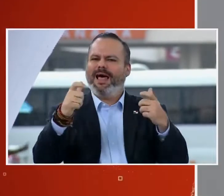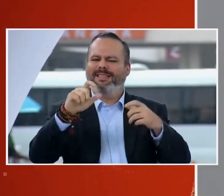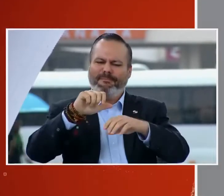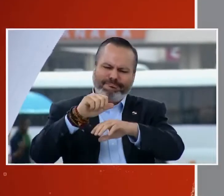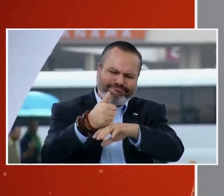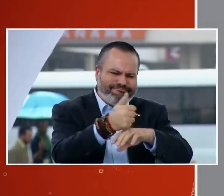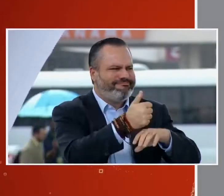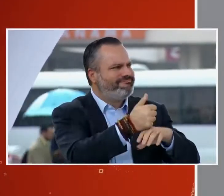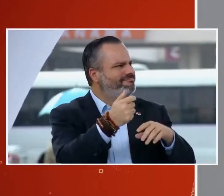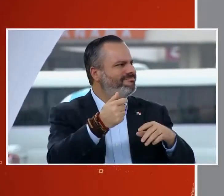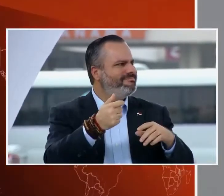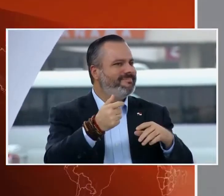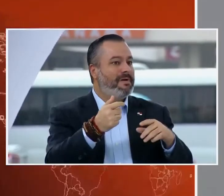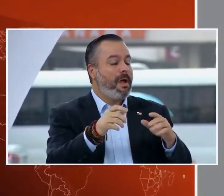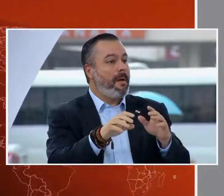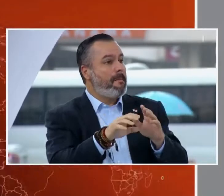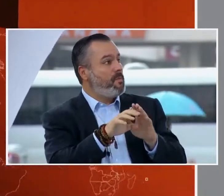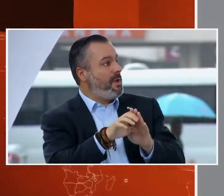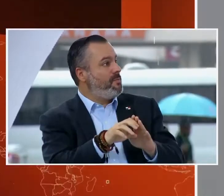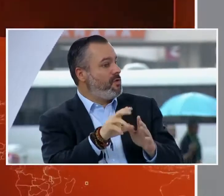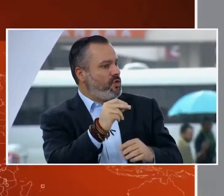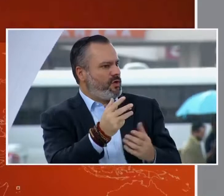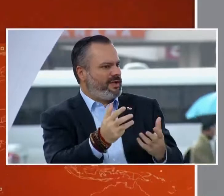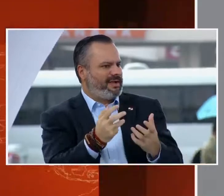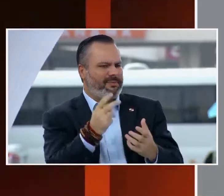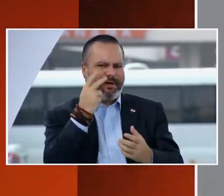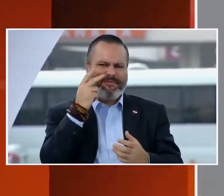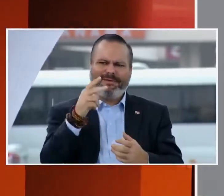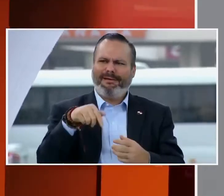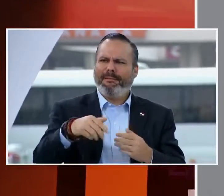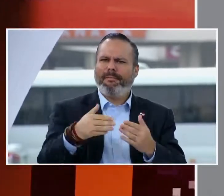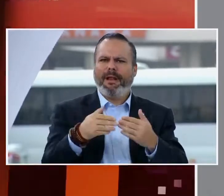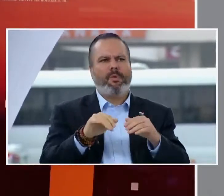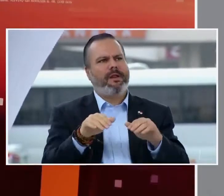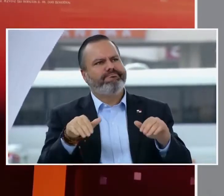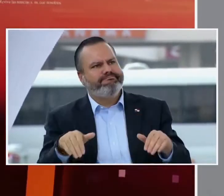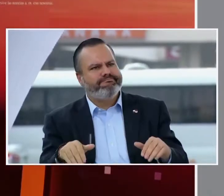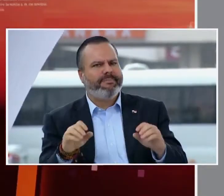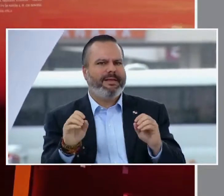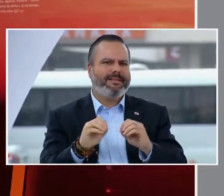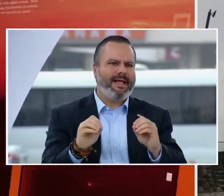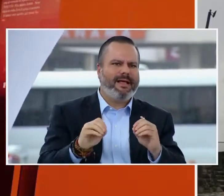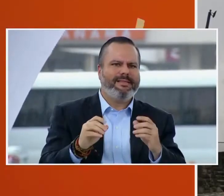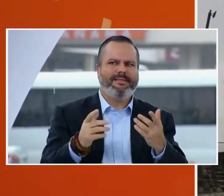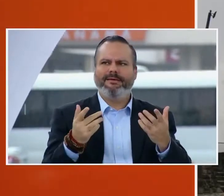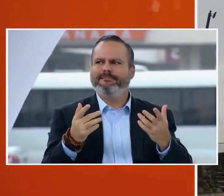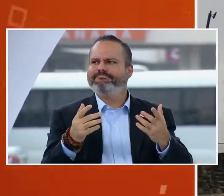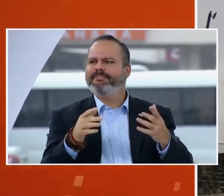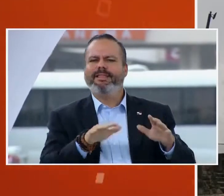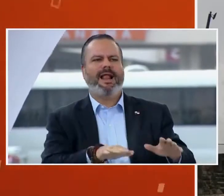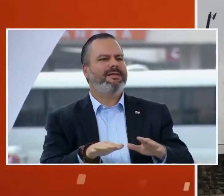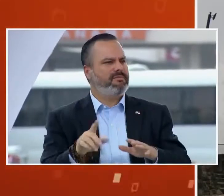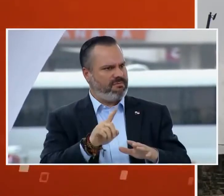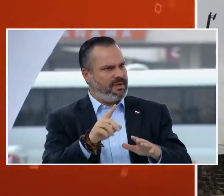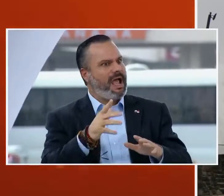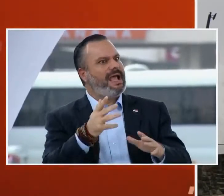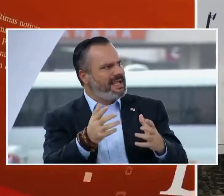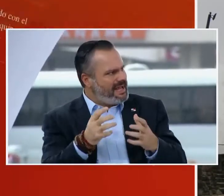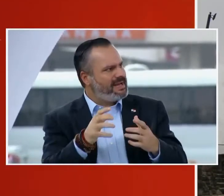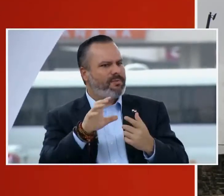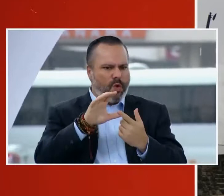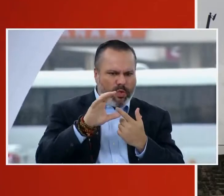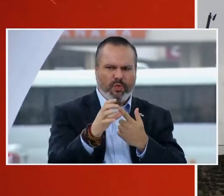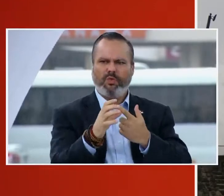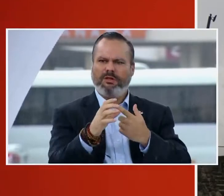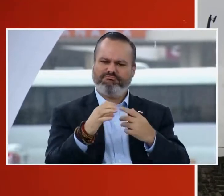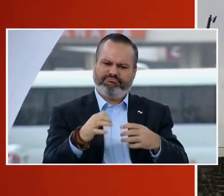artistas. Nuestra visión hacia el futuro es fundamentar la cultura aquí en Panamá. Por ejemplo, aquí en Panamá hace muchos años estaba la